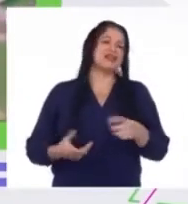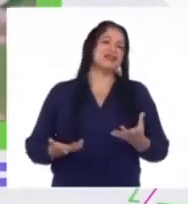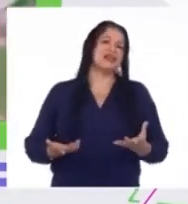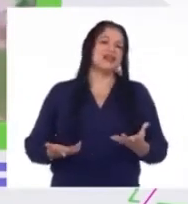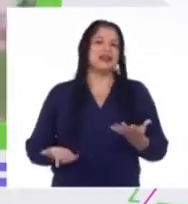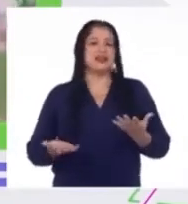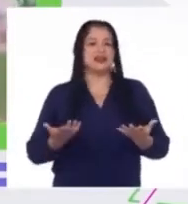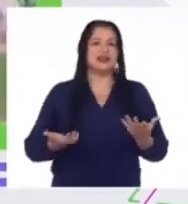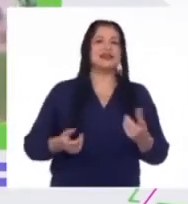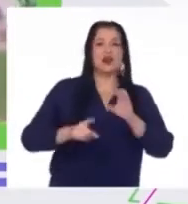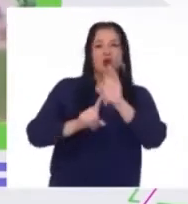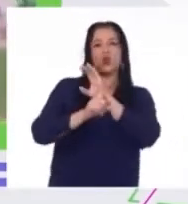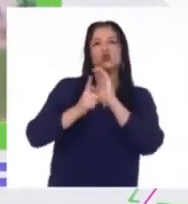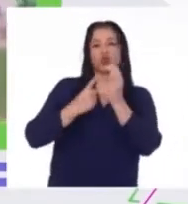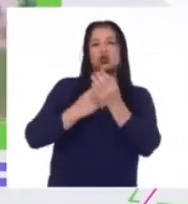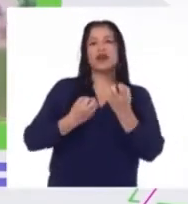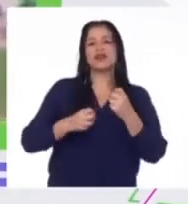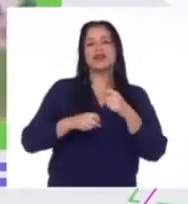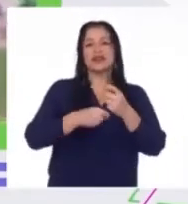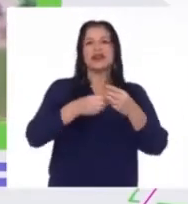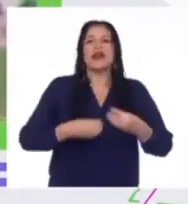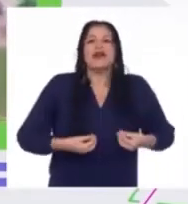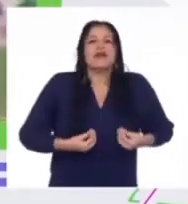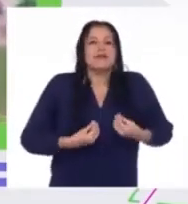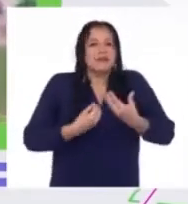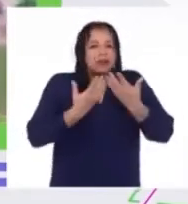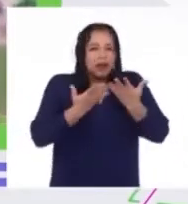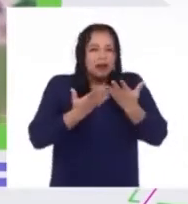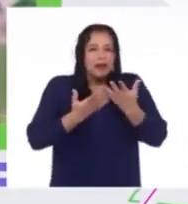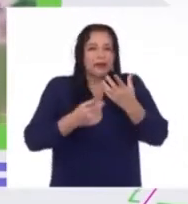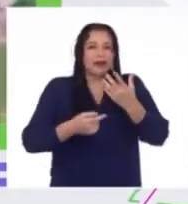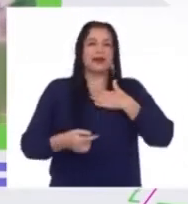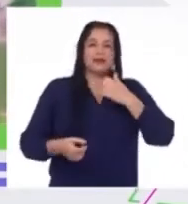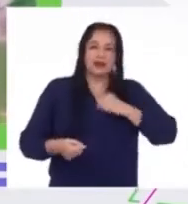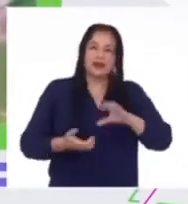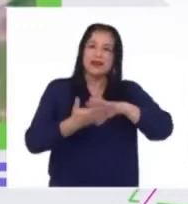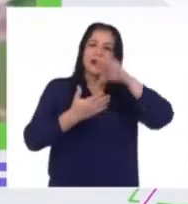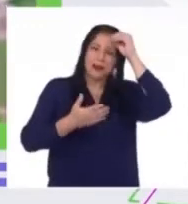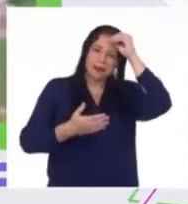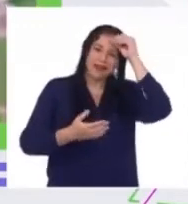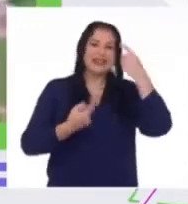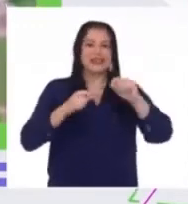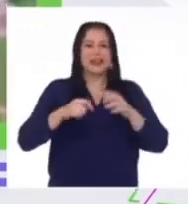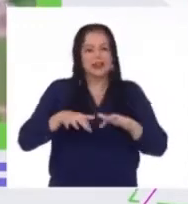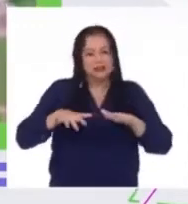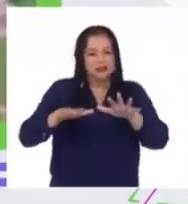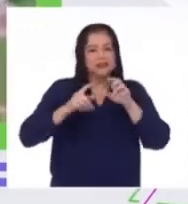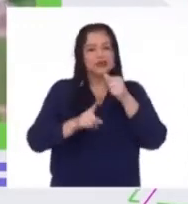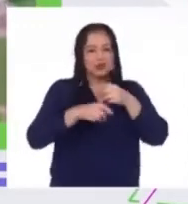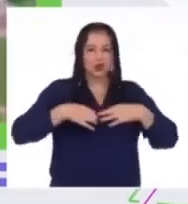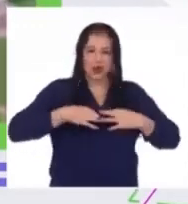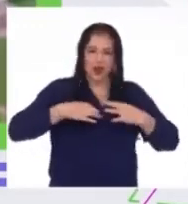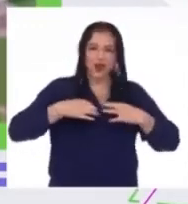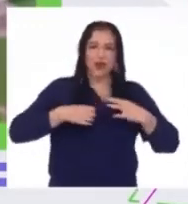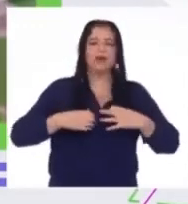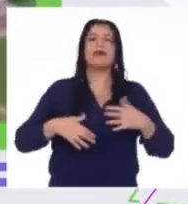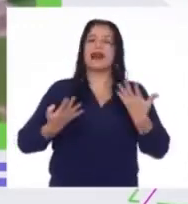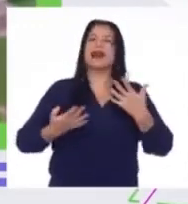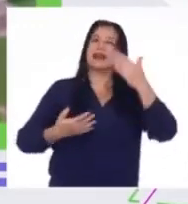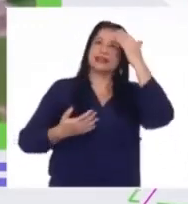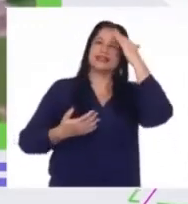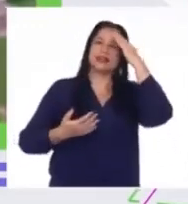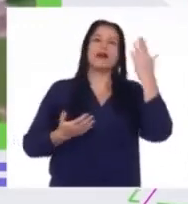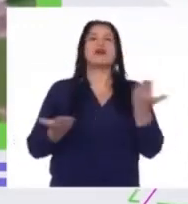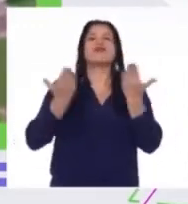¿cómo se llama? Esta cultura, transmitir a mi hijita para poder, y le trataré de hacer su ropita, ¿no? Para que sepa